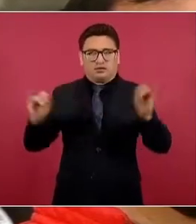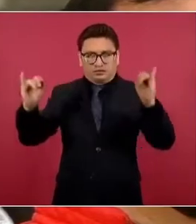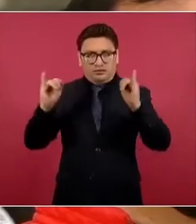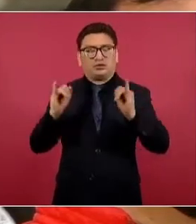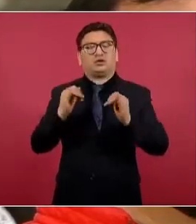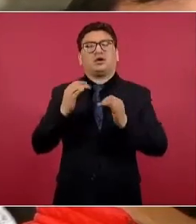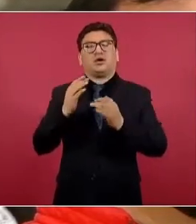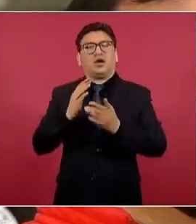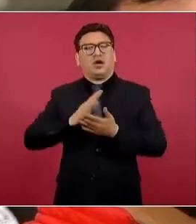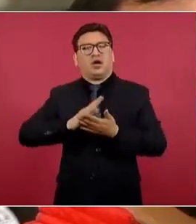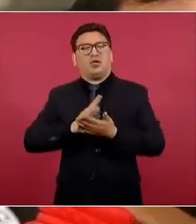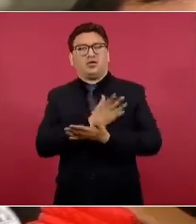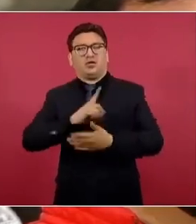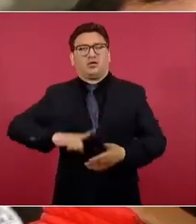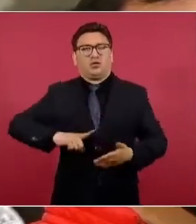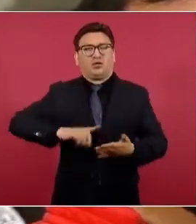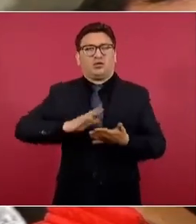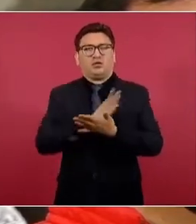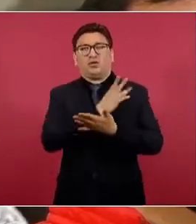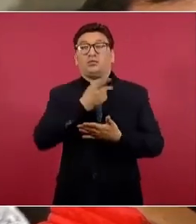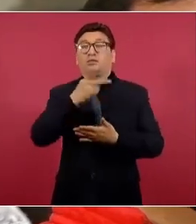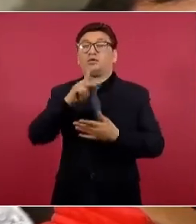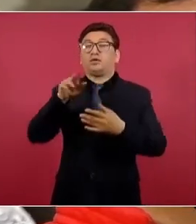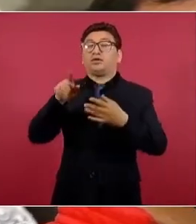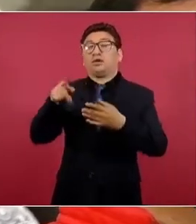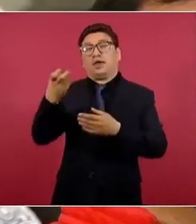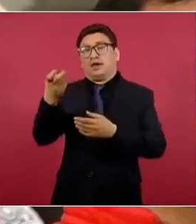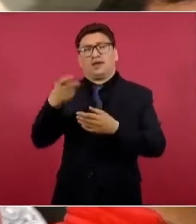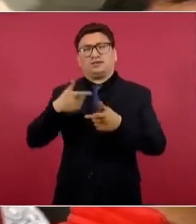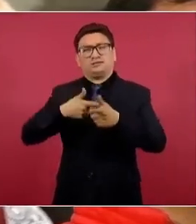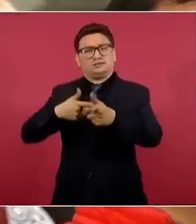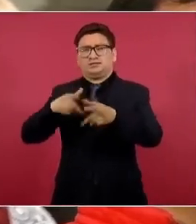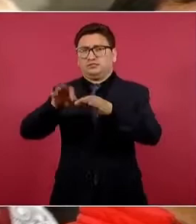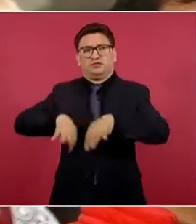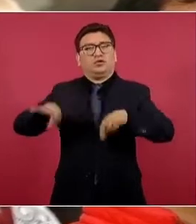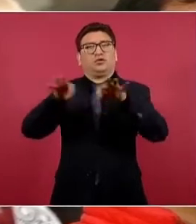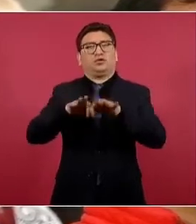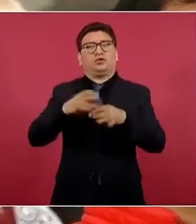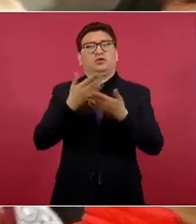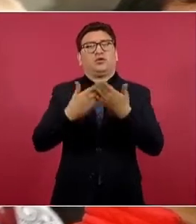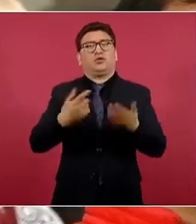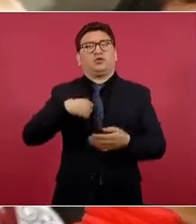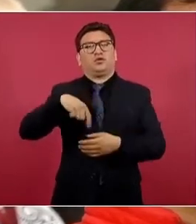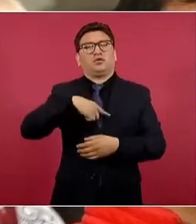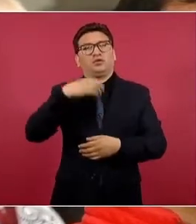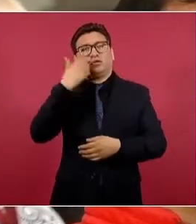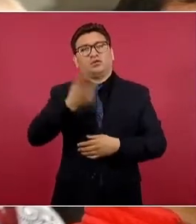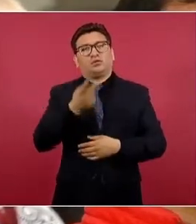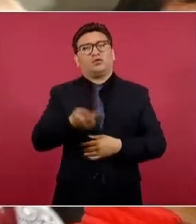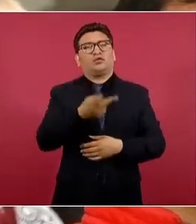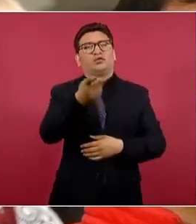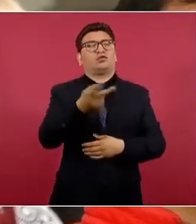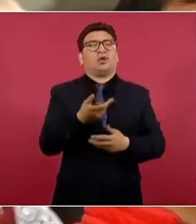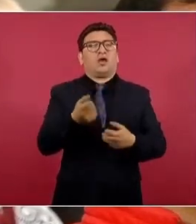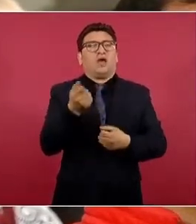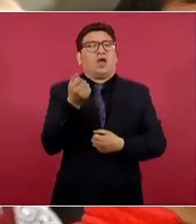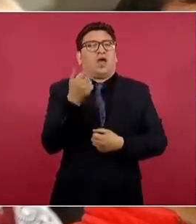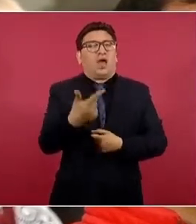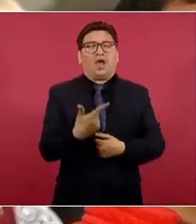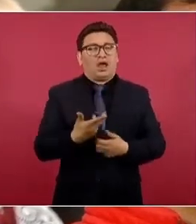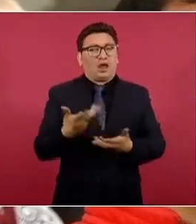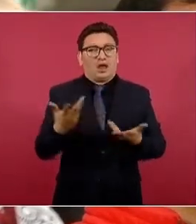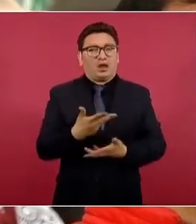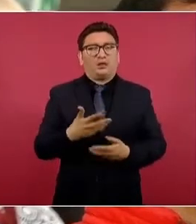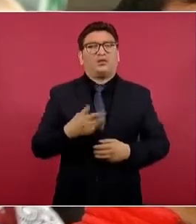y es imprescindible que continúe siéndolo de esta manera. Aquí la pregunta sería, ¿hay algo que se pueda